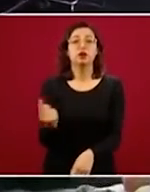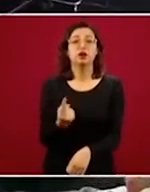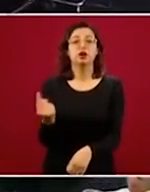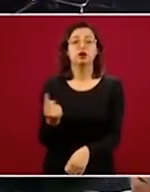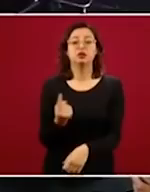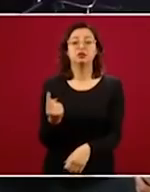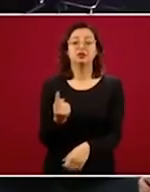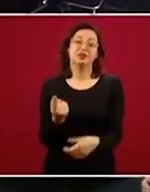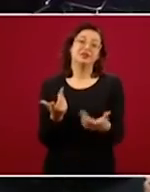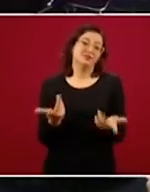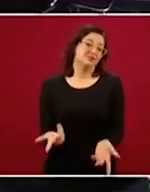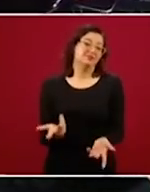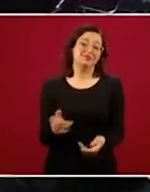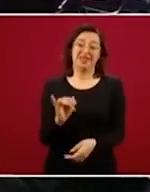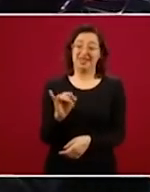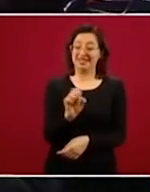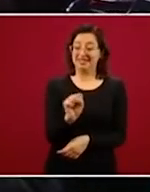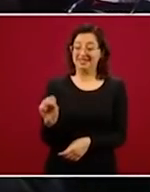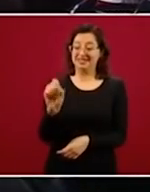fue un saqueo